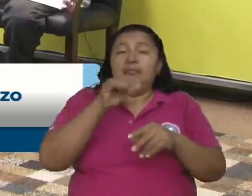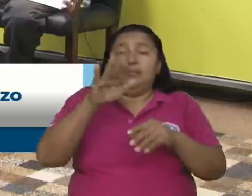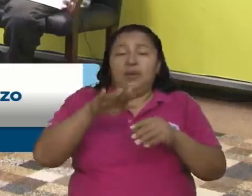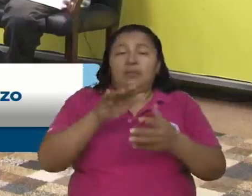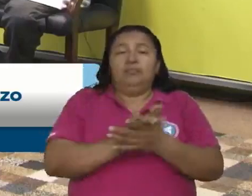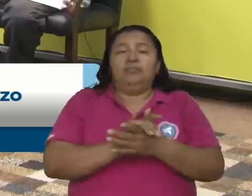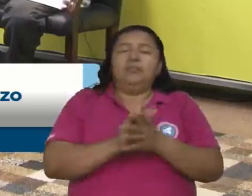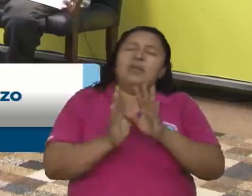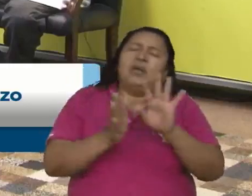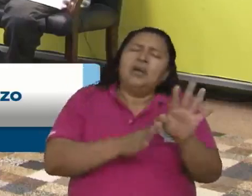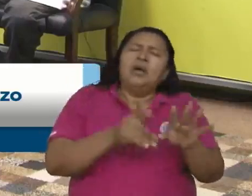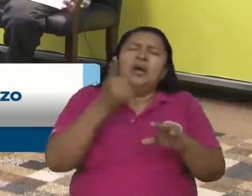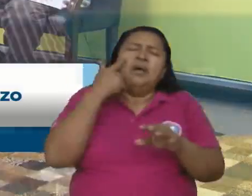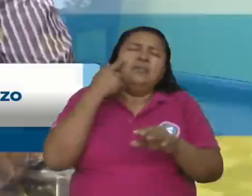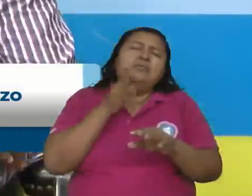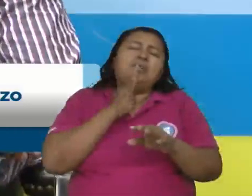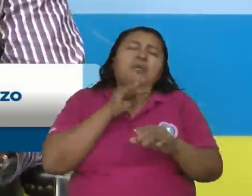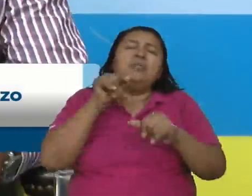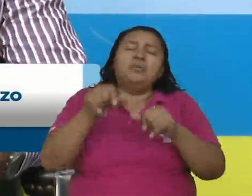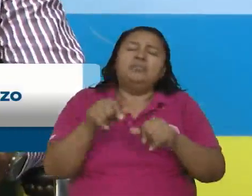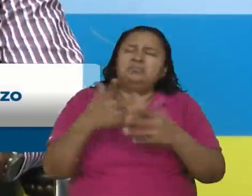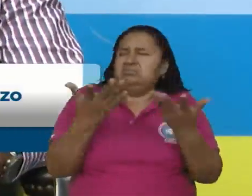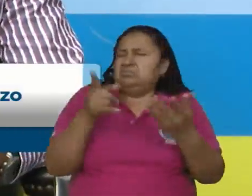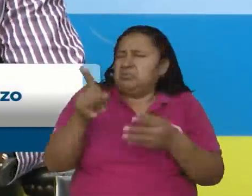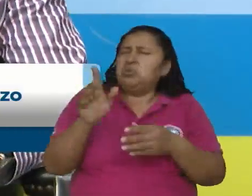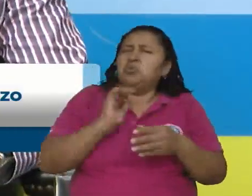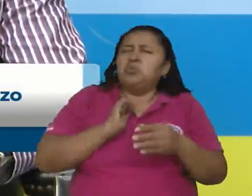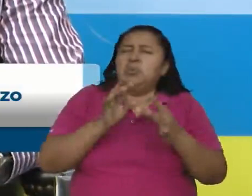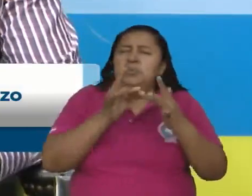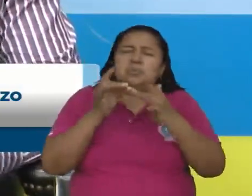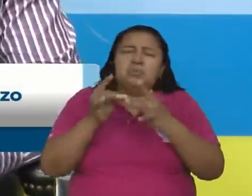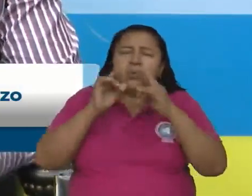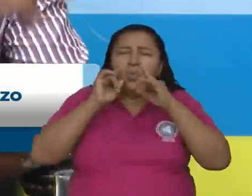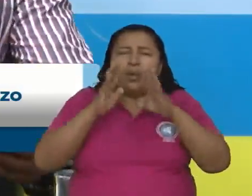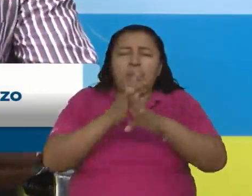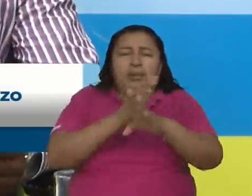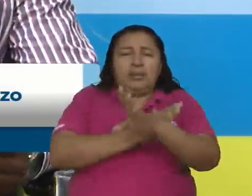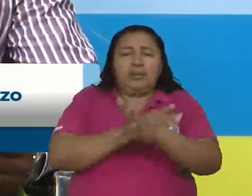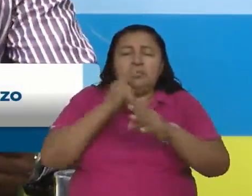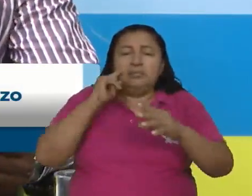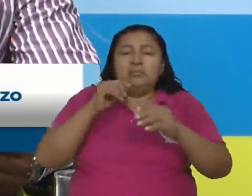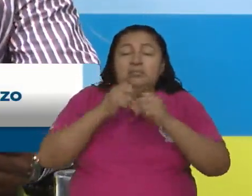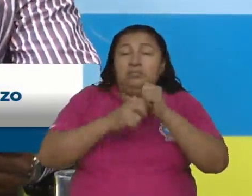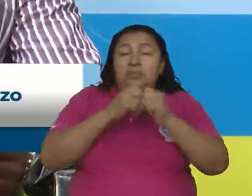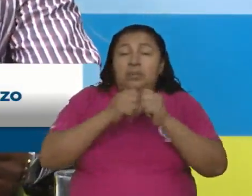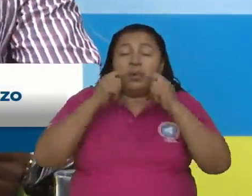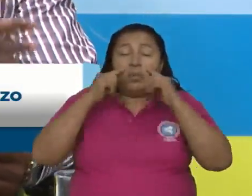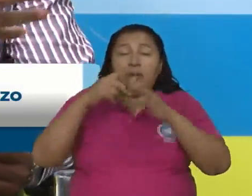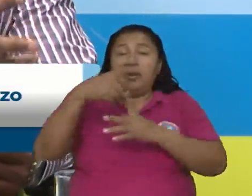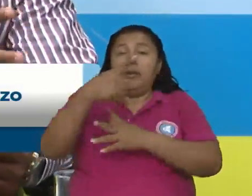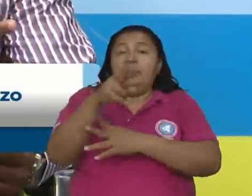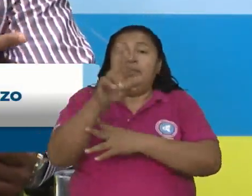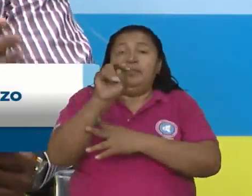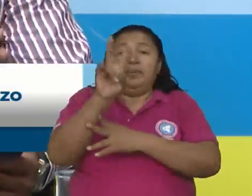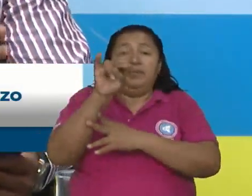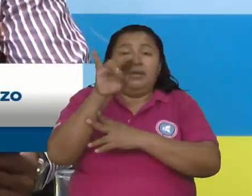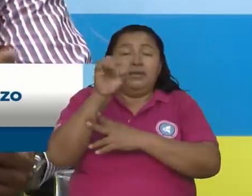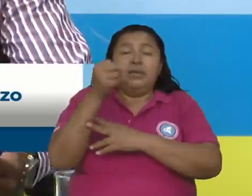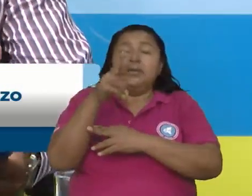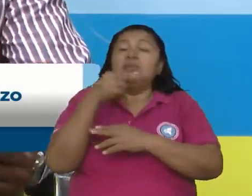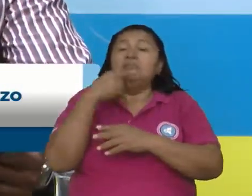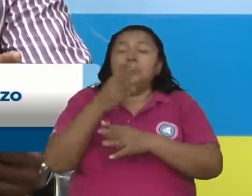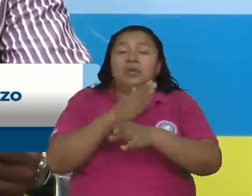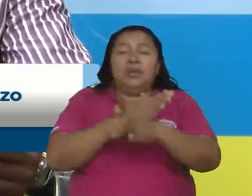de lo interesante que es la especialidad de ustedes, doctor. La prevención. Obviamente este programa se llama Prevenir y por eso también hablamos de